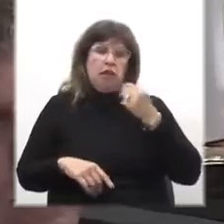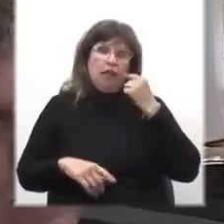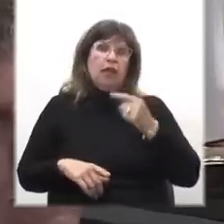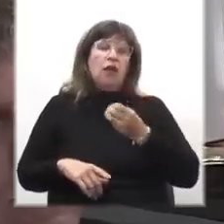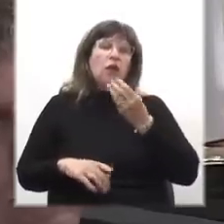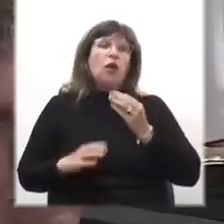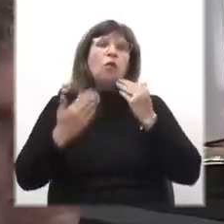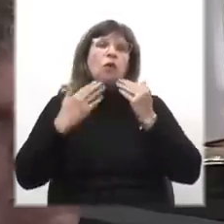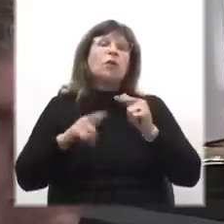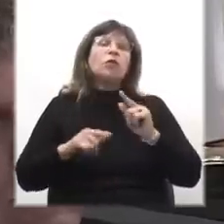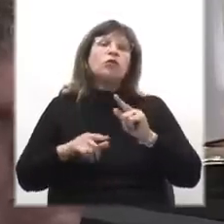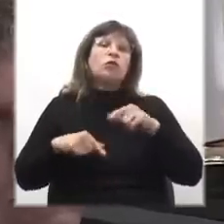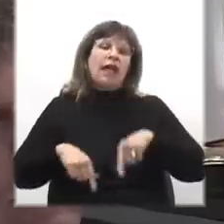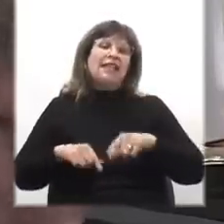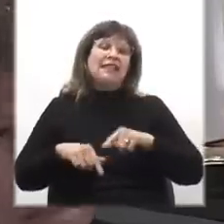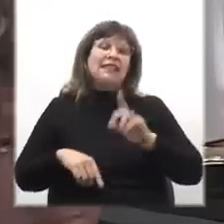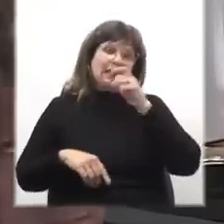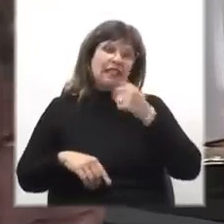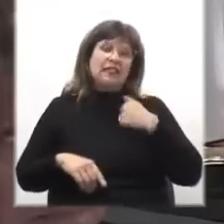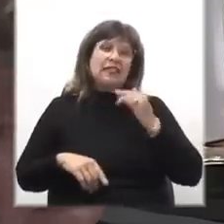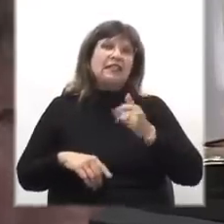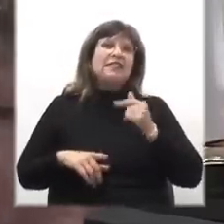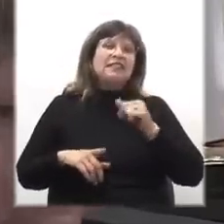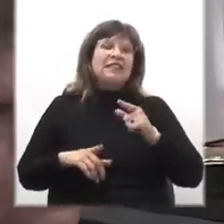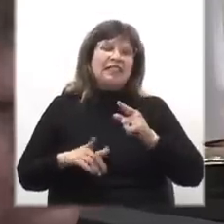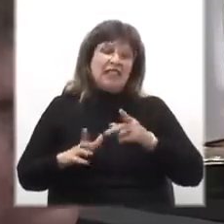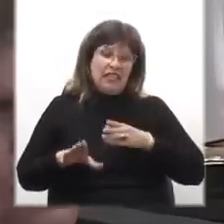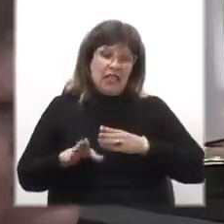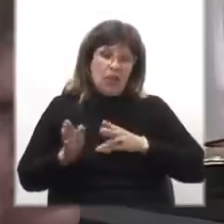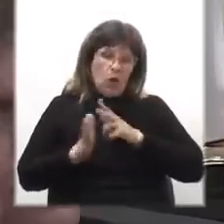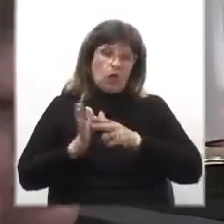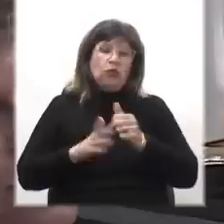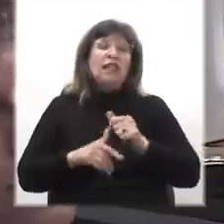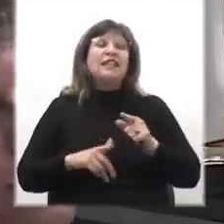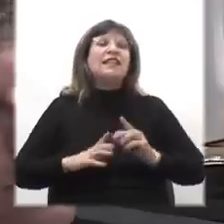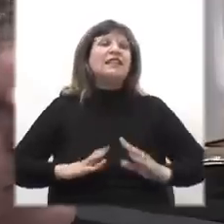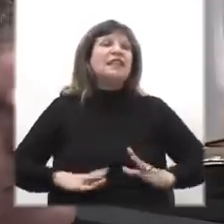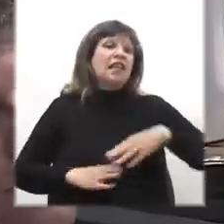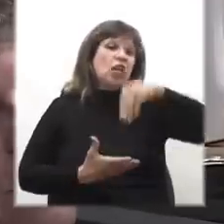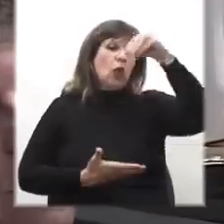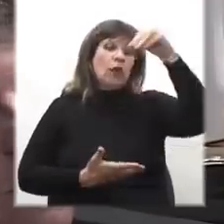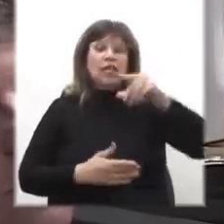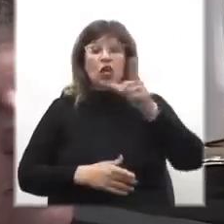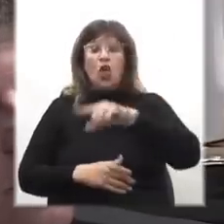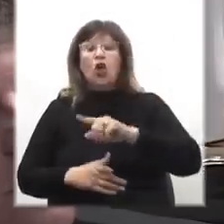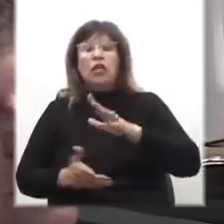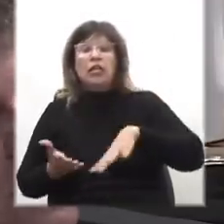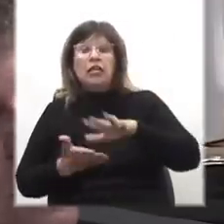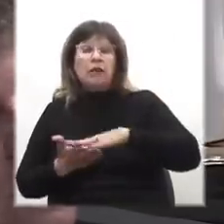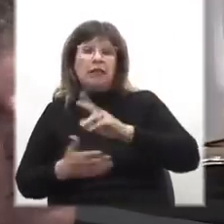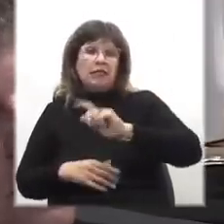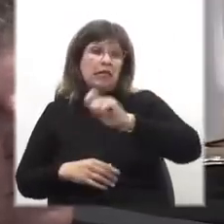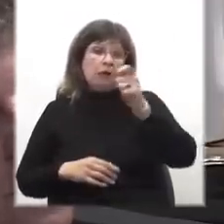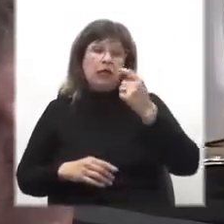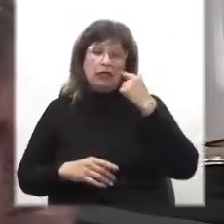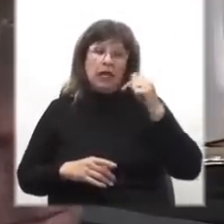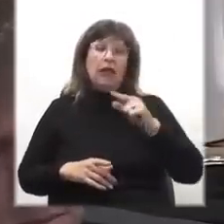la intendenta de Montevideo si le quieren hacer un tren entre el Obelisco y la Plaza Libertad, si ella no puede opinar. Claro que puedo opinar.